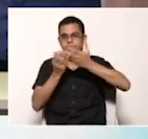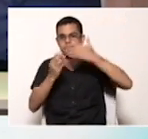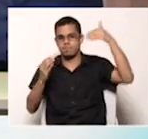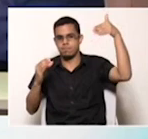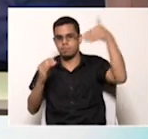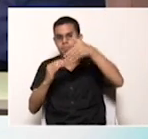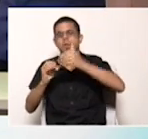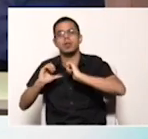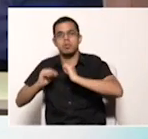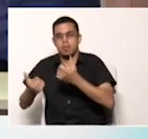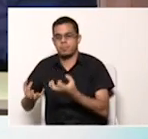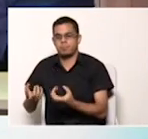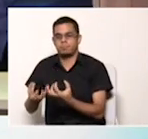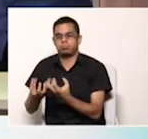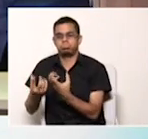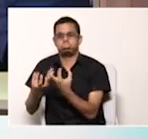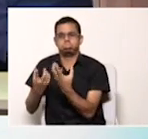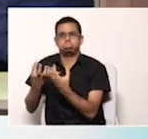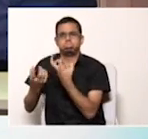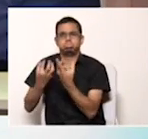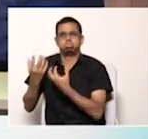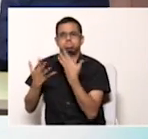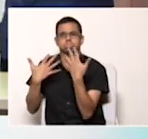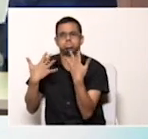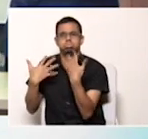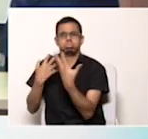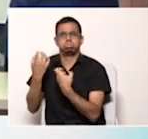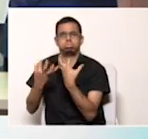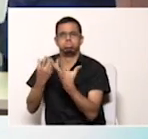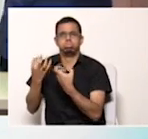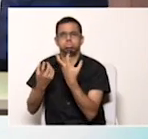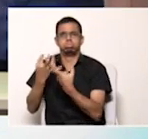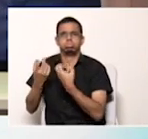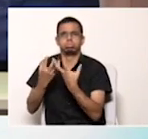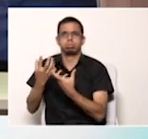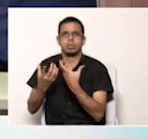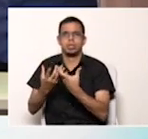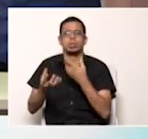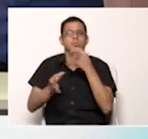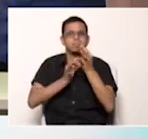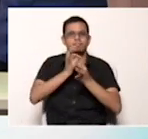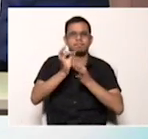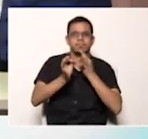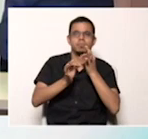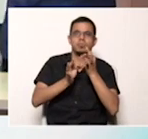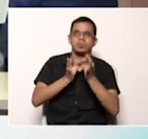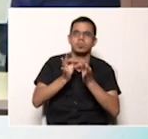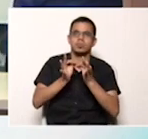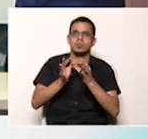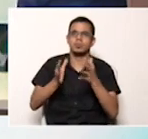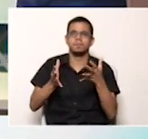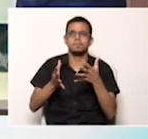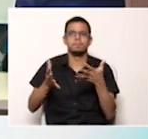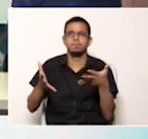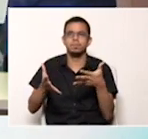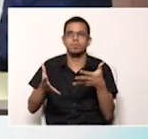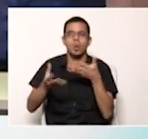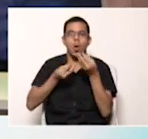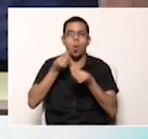produce calor. Esta se puede explicar es a través de la teoría cinética del calor. El calor,